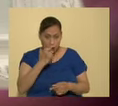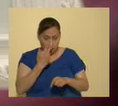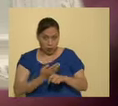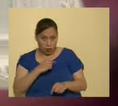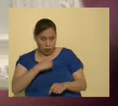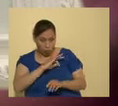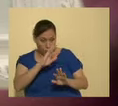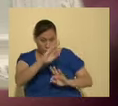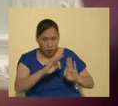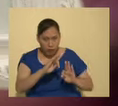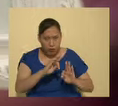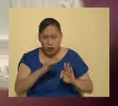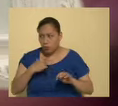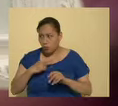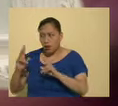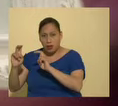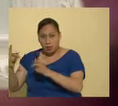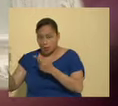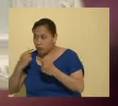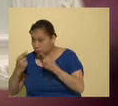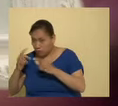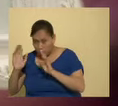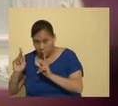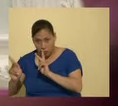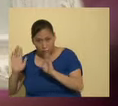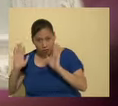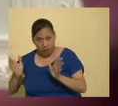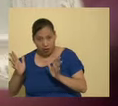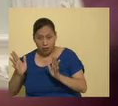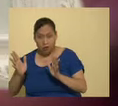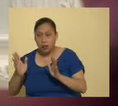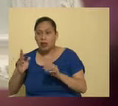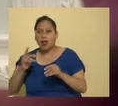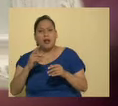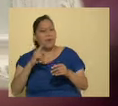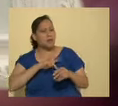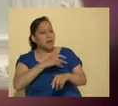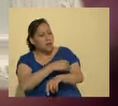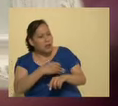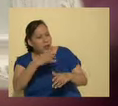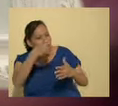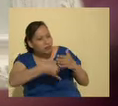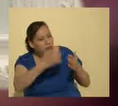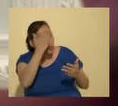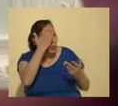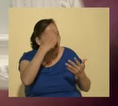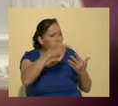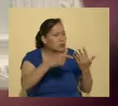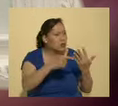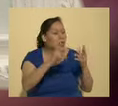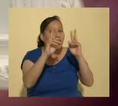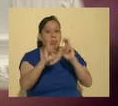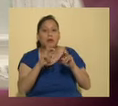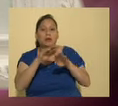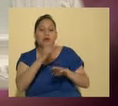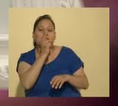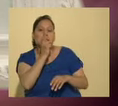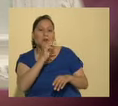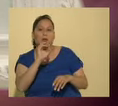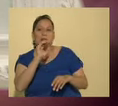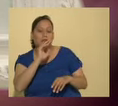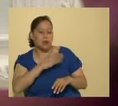hablado de estos temas con mi pareja. ¿Cuánto sé de mi familia en relación al tema de la paternidad y